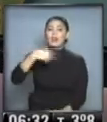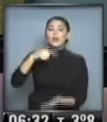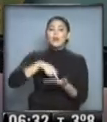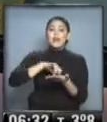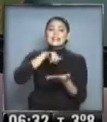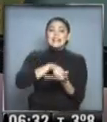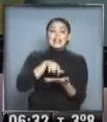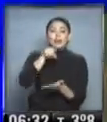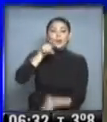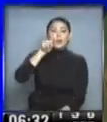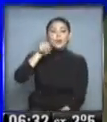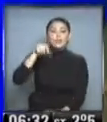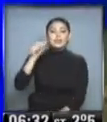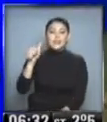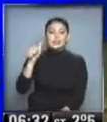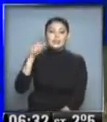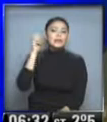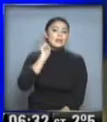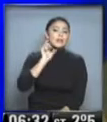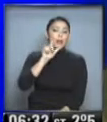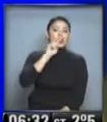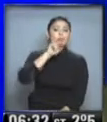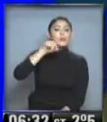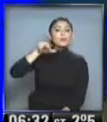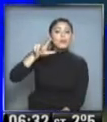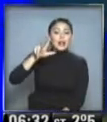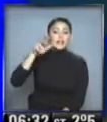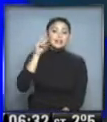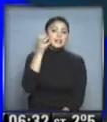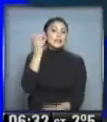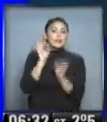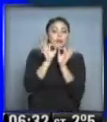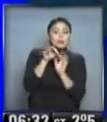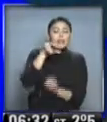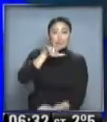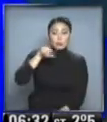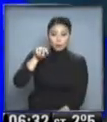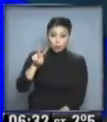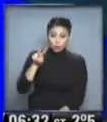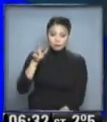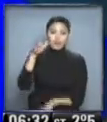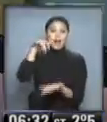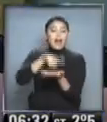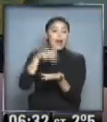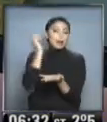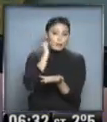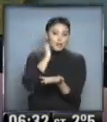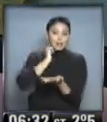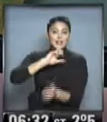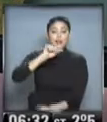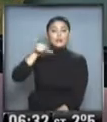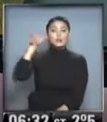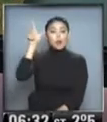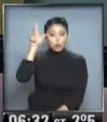San Miguel, 2.3, San Fernando, 3.2, Aeroparque, 6.8, la